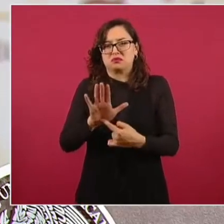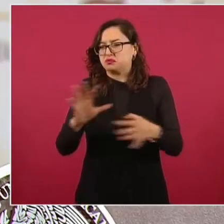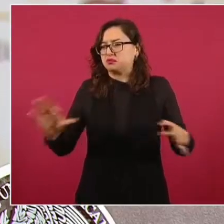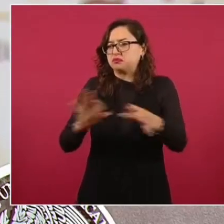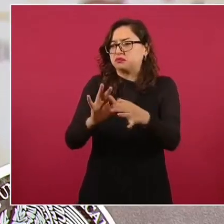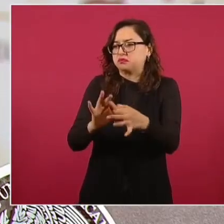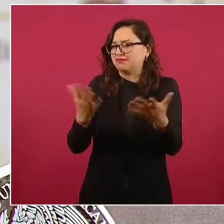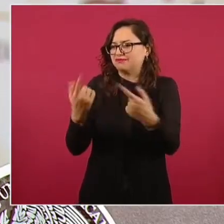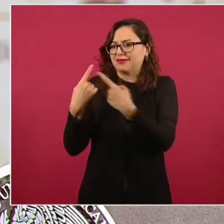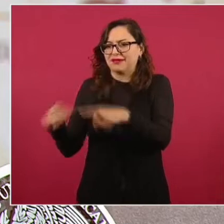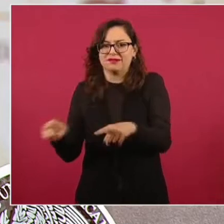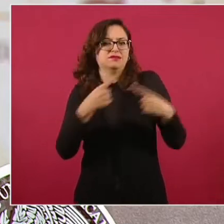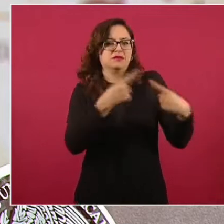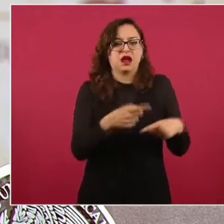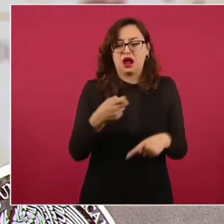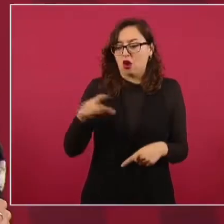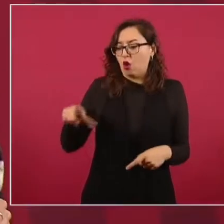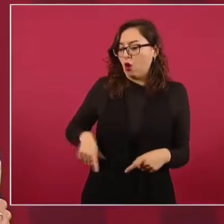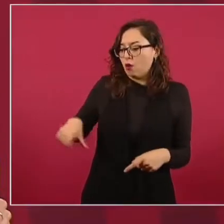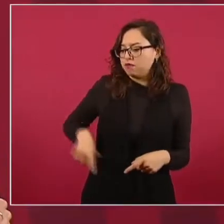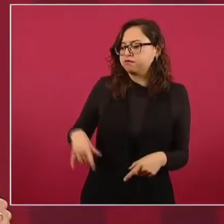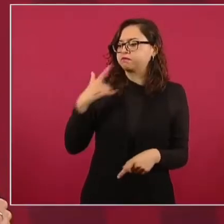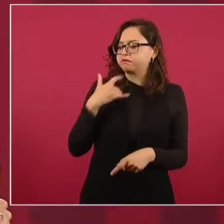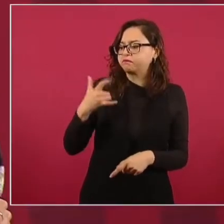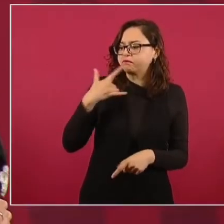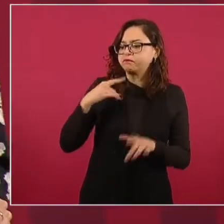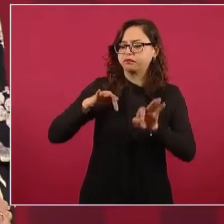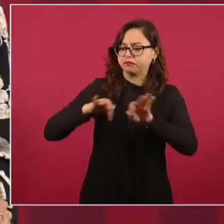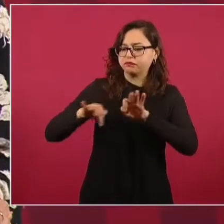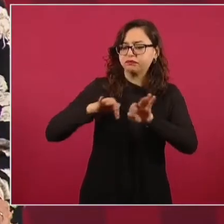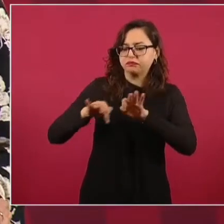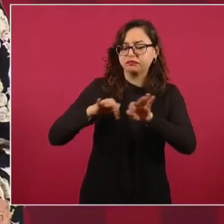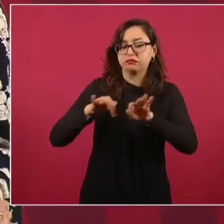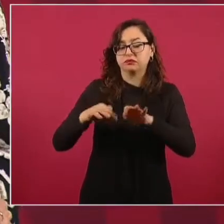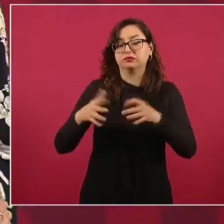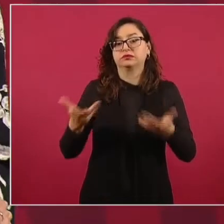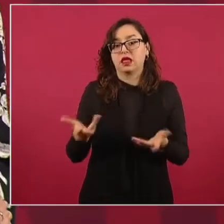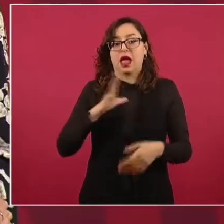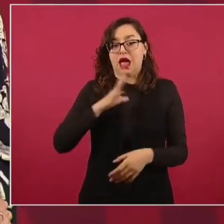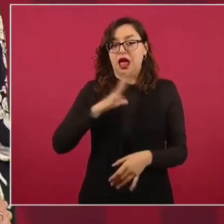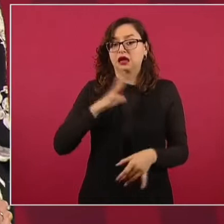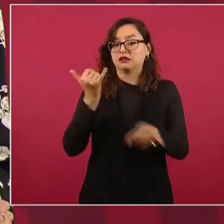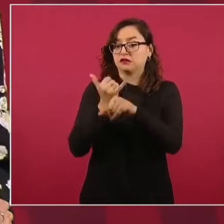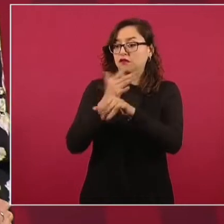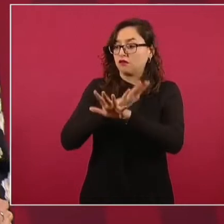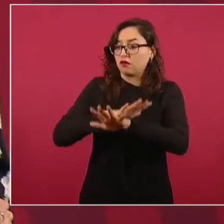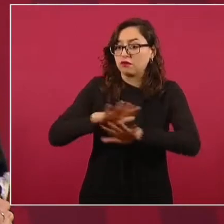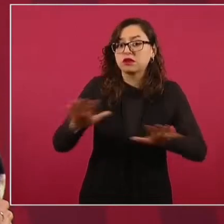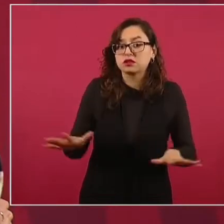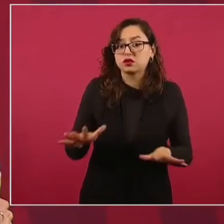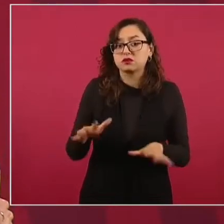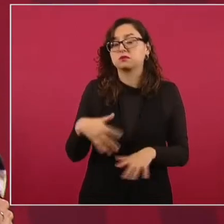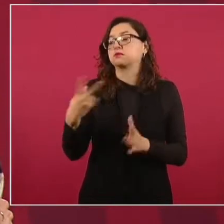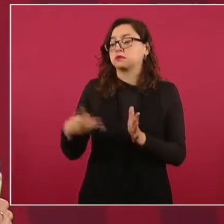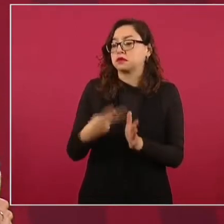inseguridad, lo que se refleja en datos duros publicados por las instancias correspondientes y retomados